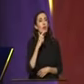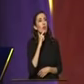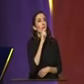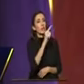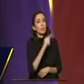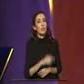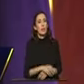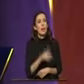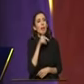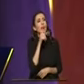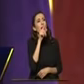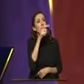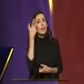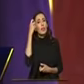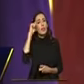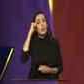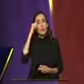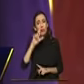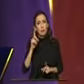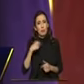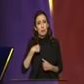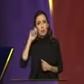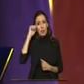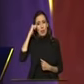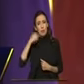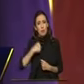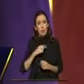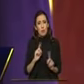contesté, ¿quién te ha dicho que quiero que me recuerden?